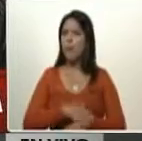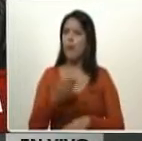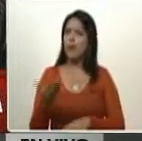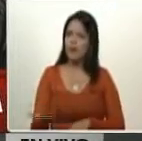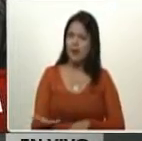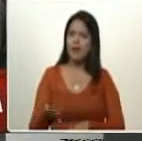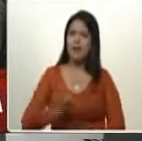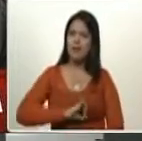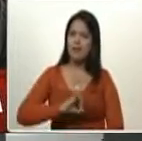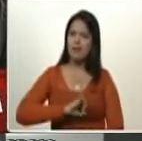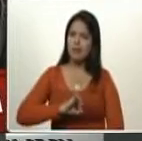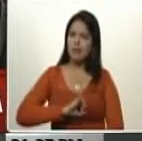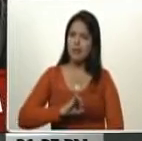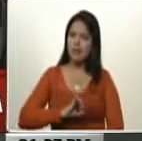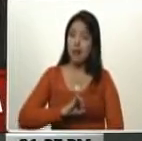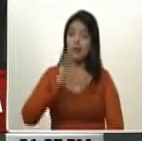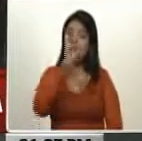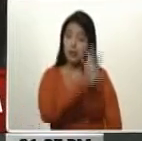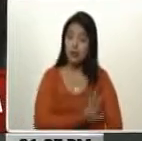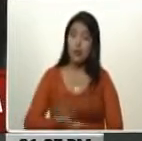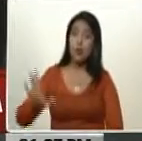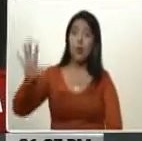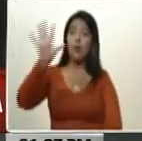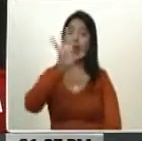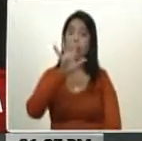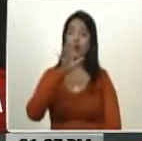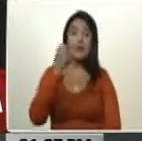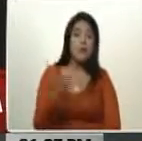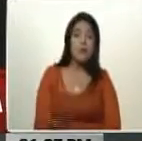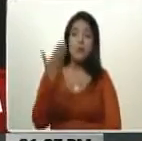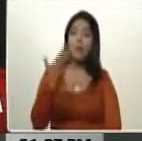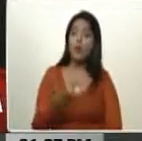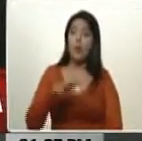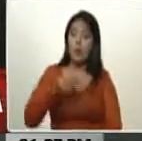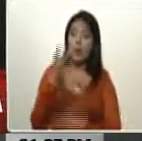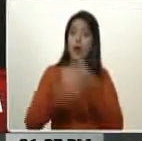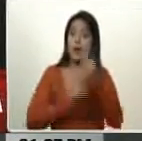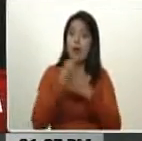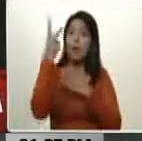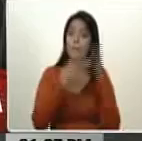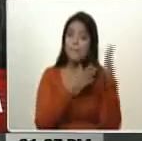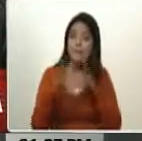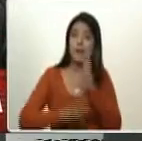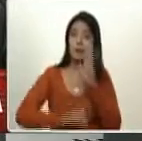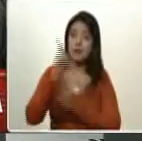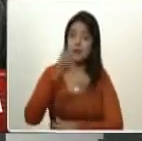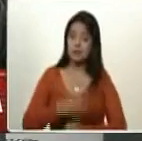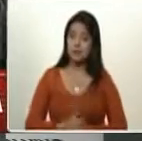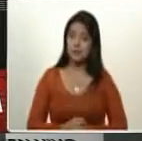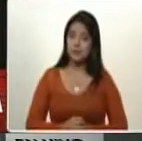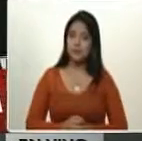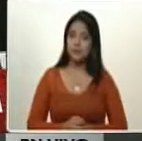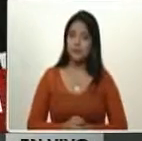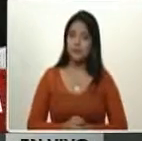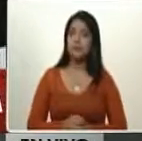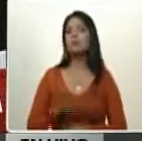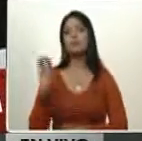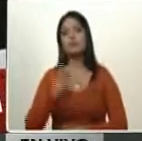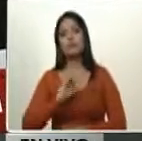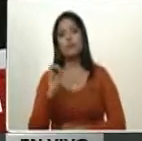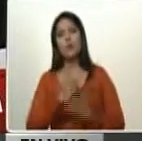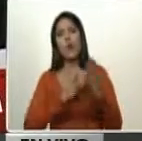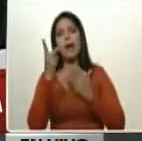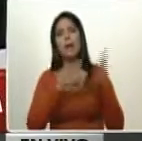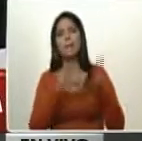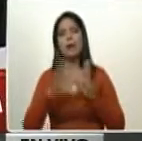de identidad de la región es tan relevante para hacer el plan de desarrollo de esa región? ¿O es que acaso el plan